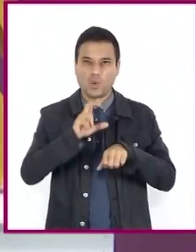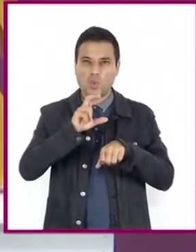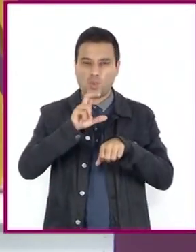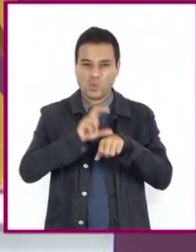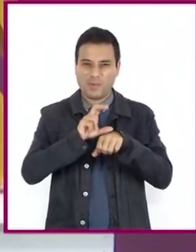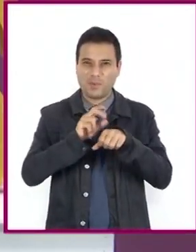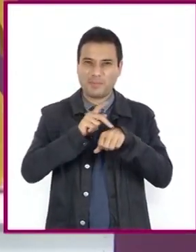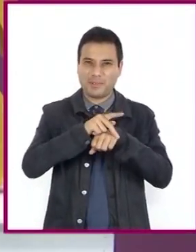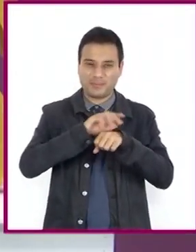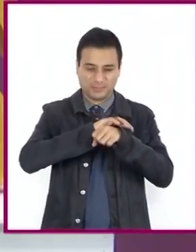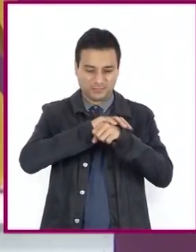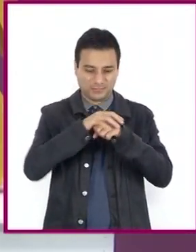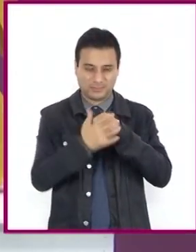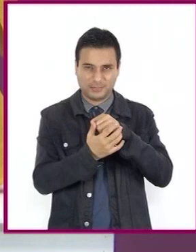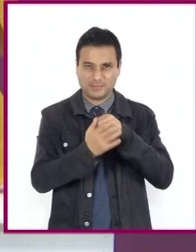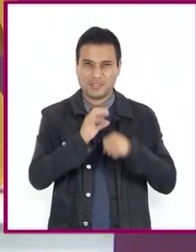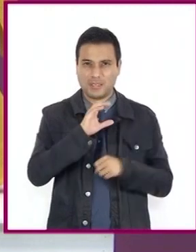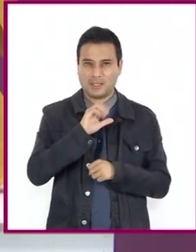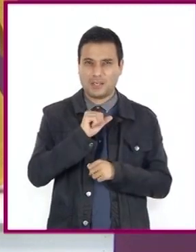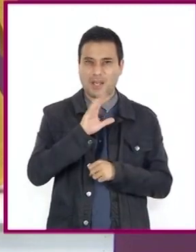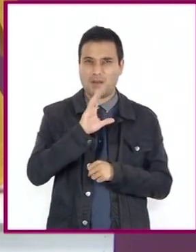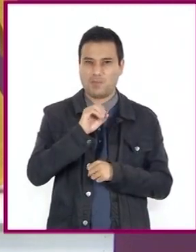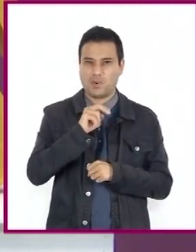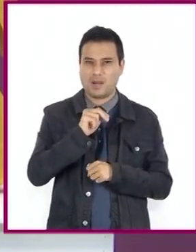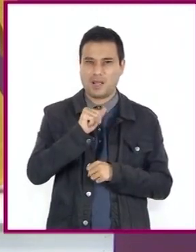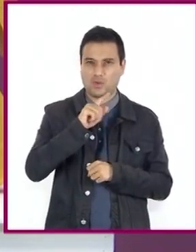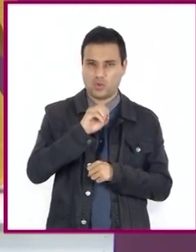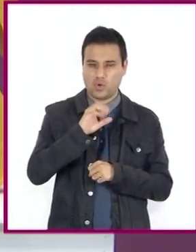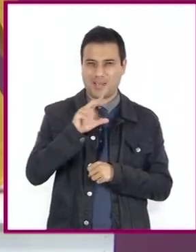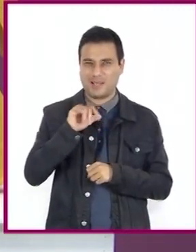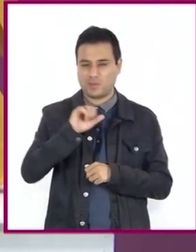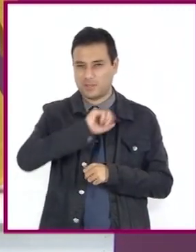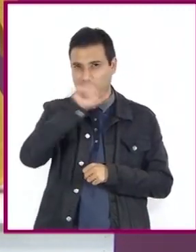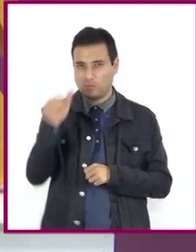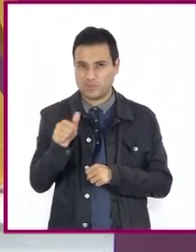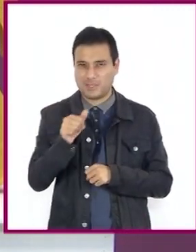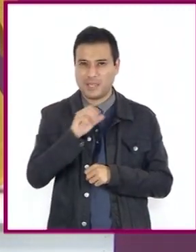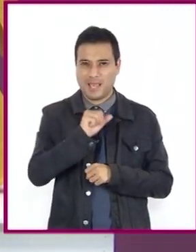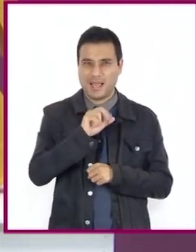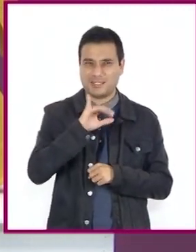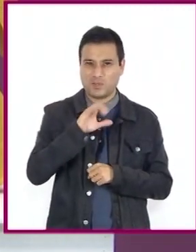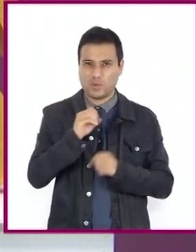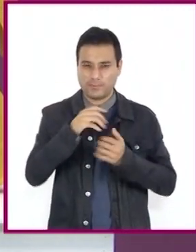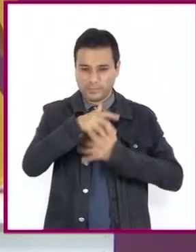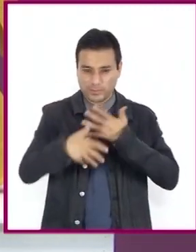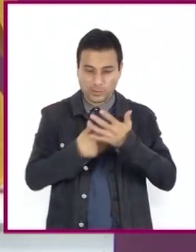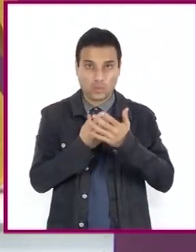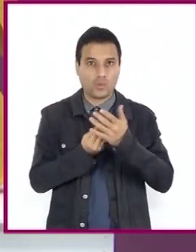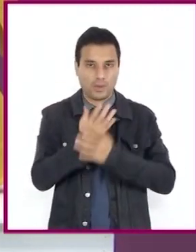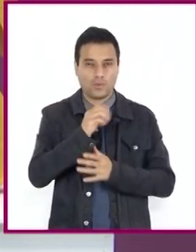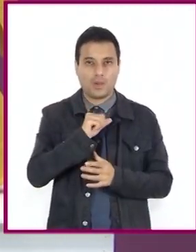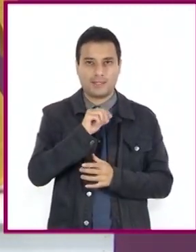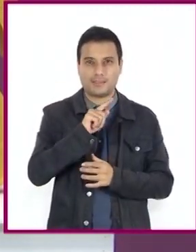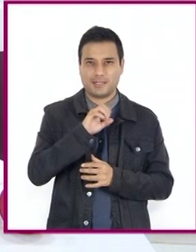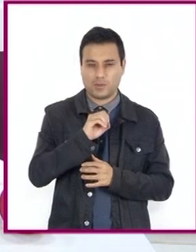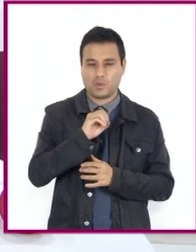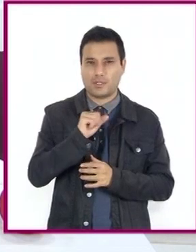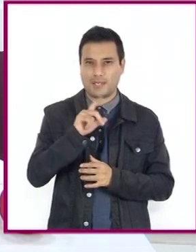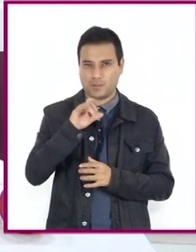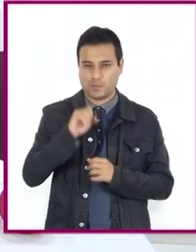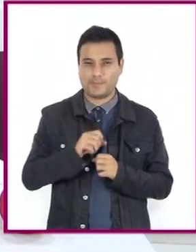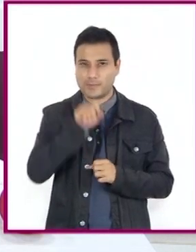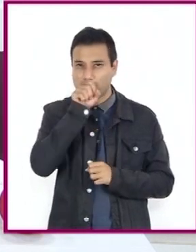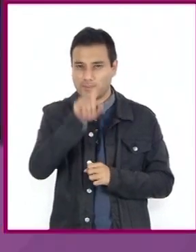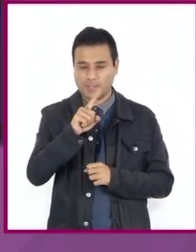está formada por el carbonato de calcio, al reaccionar con el ácido acético, produce acetato de calcio, dióxido de carbono más